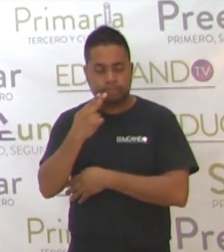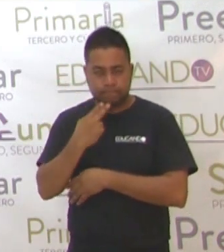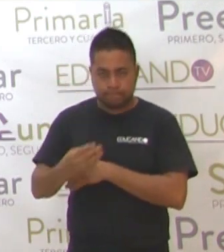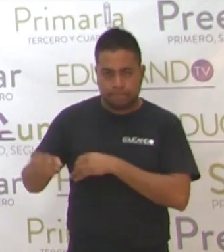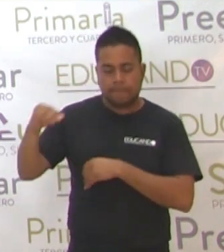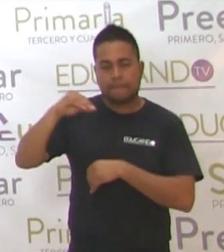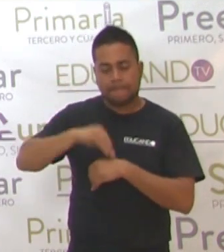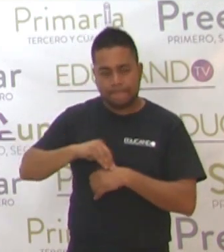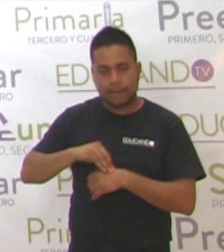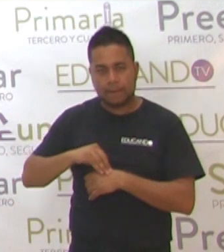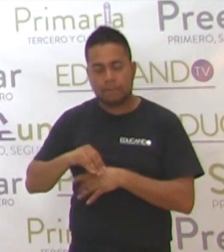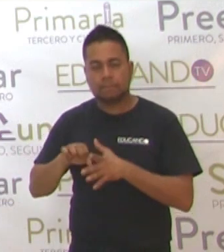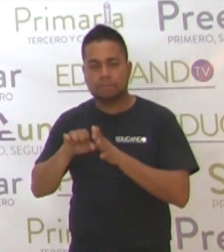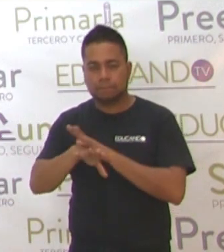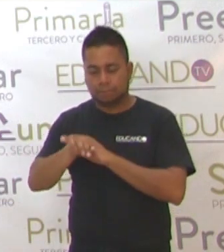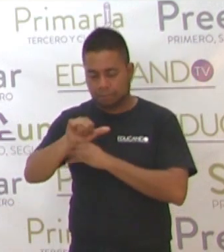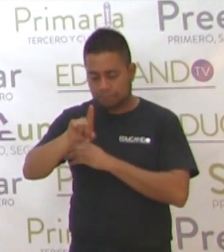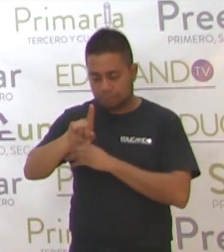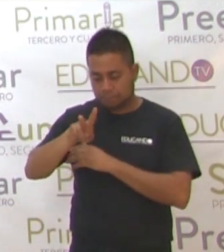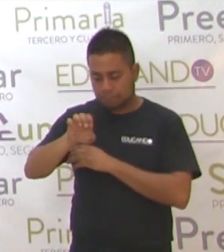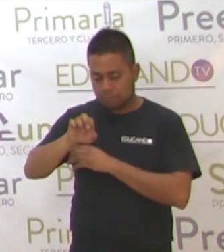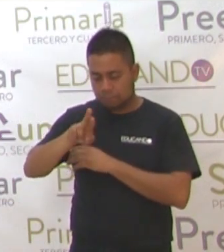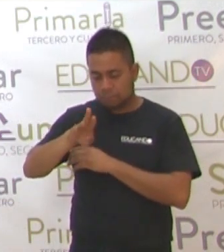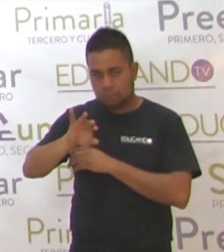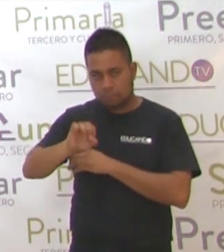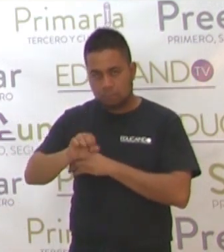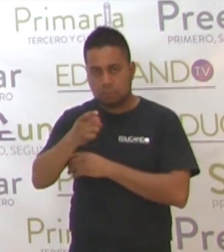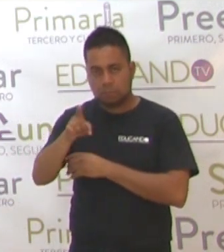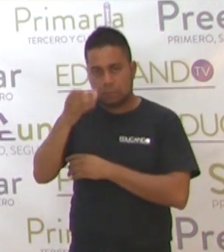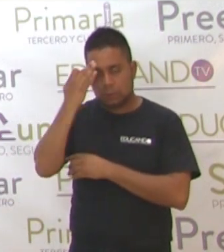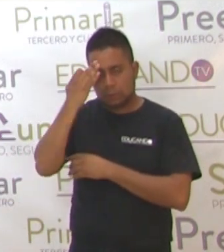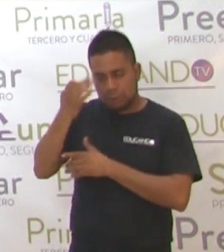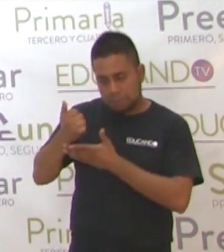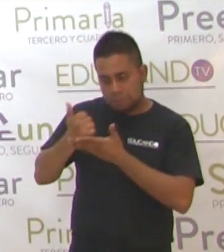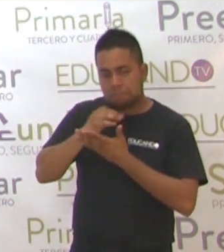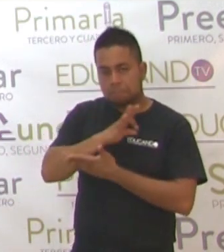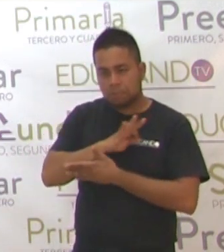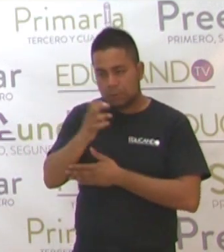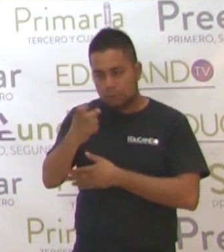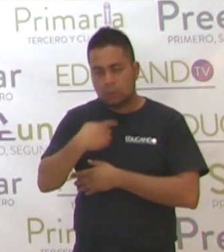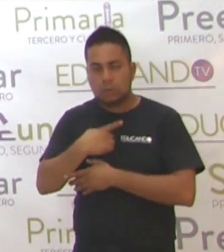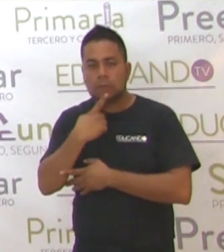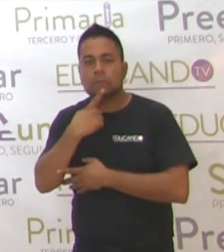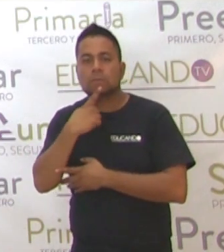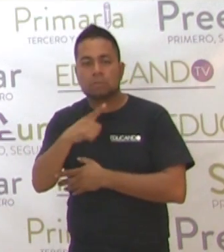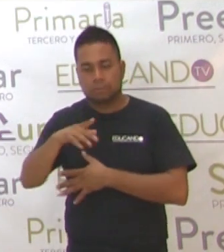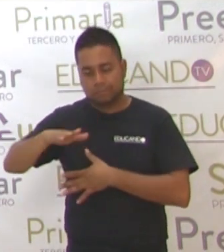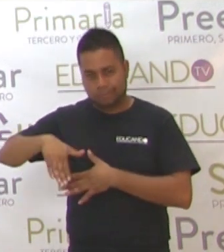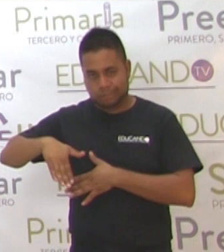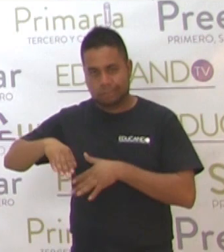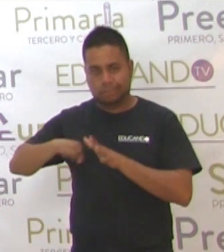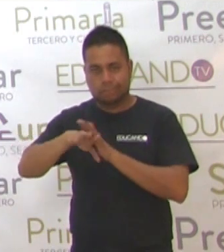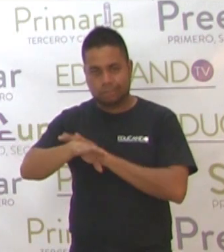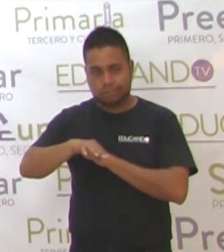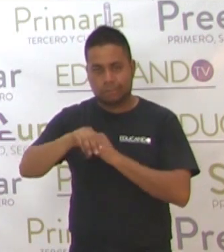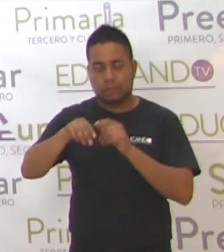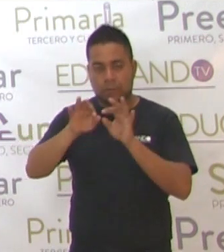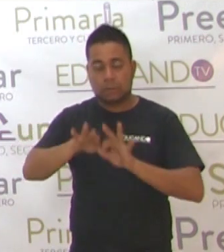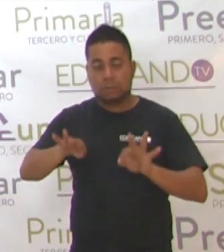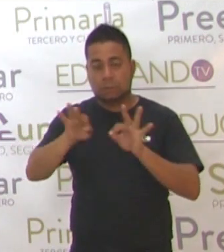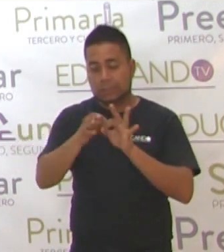utilizando adverbios de tiempo por eso te comentaba hace un momento que la sección de adverbios va a ser sumamente